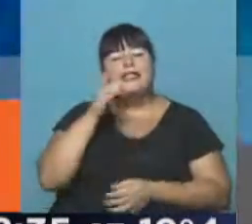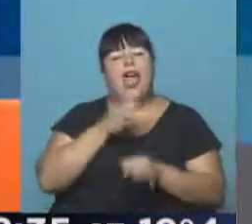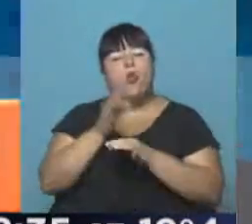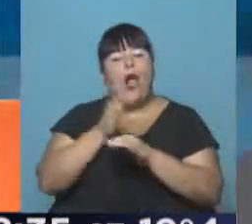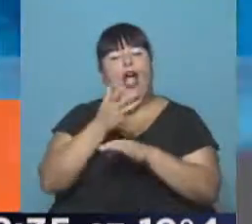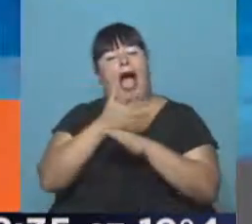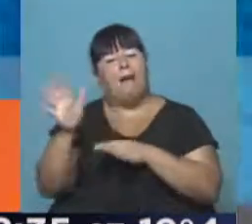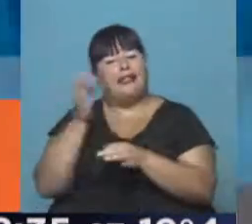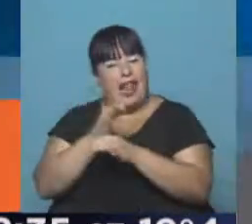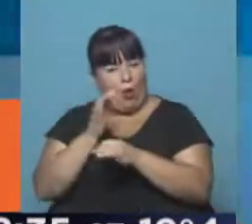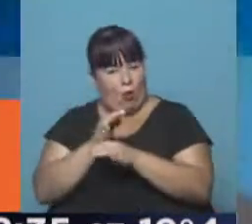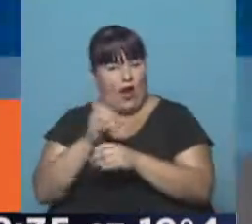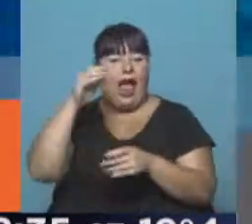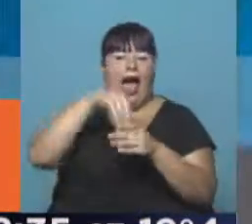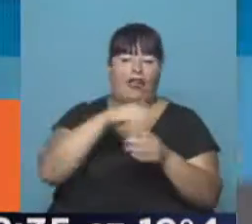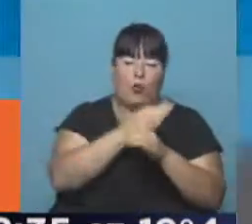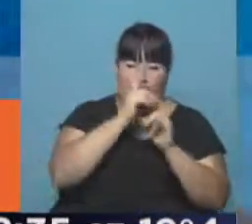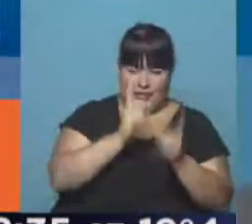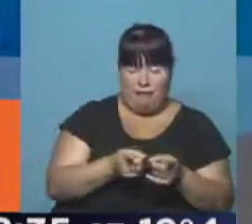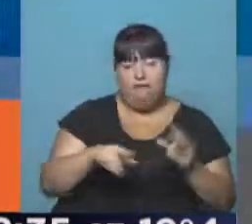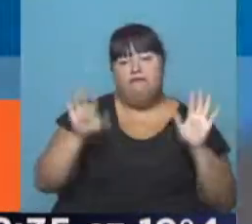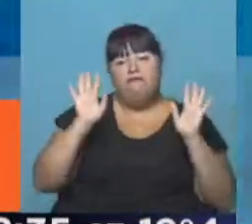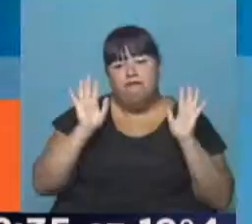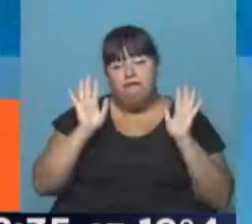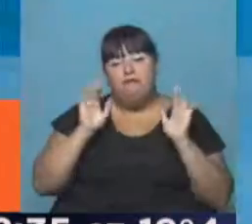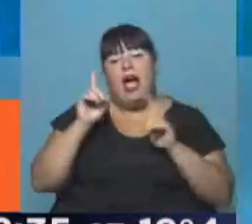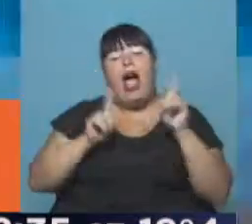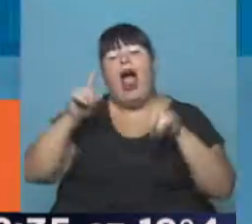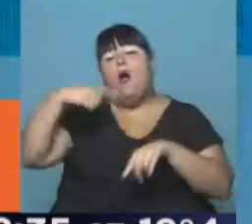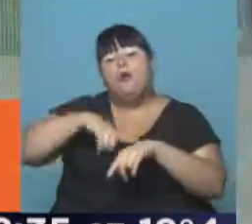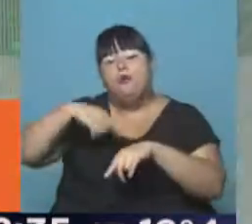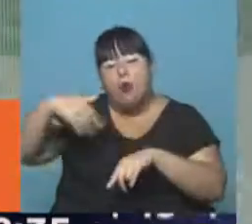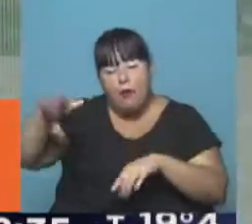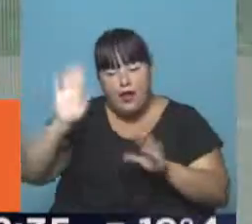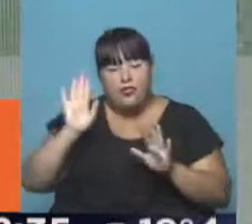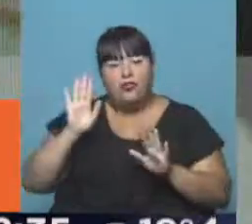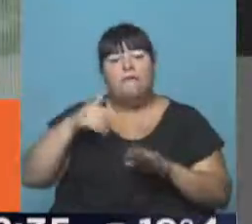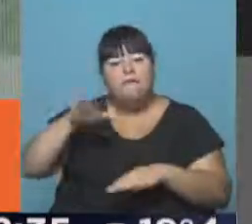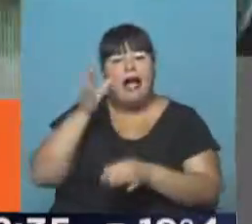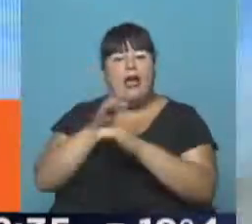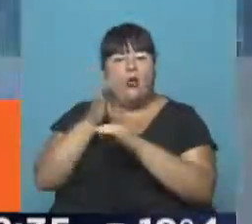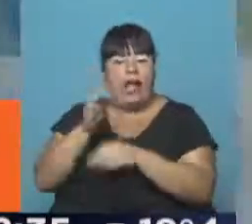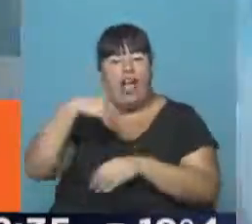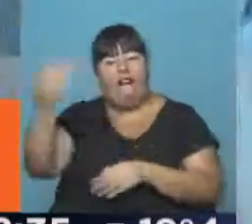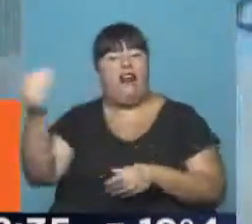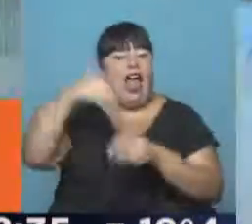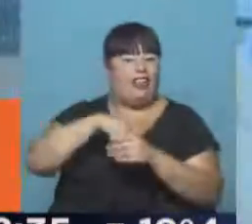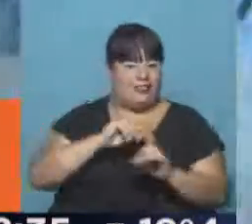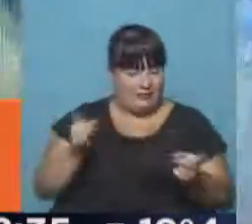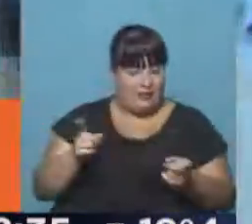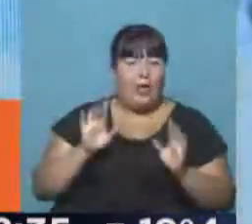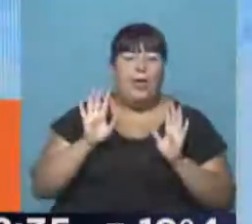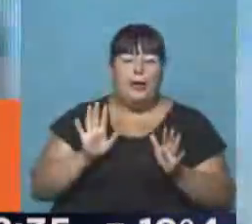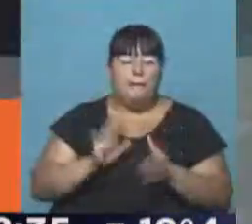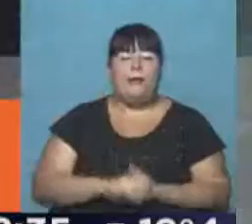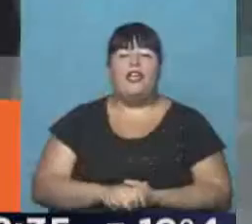fuera de la escuela tanto como por dentro de la escuela y a lo mejor en algún momento hay más educación fuera que adentro. Sí, claro.